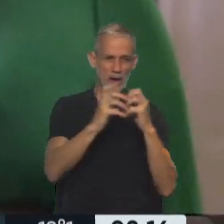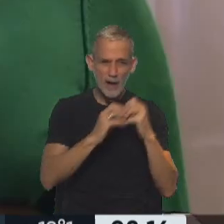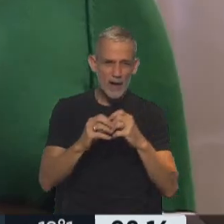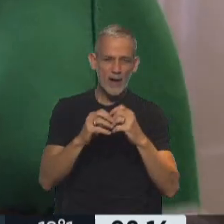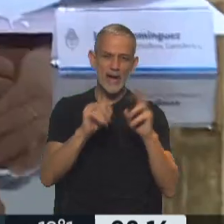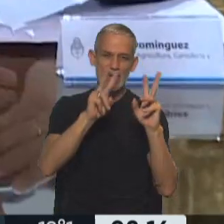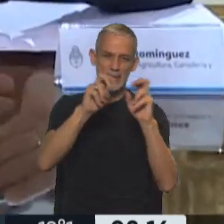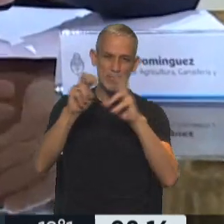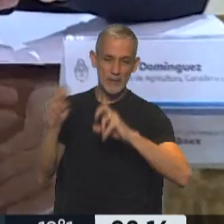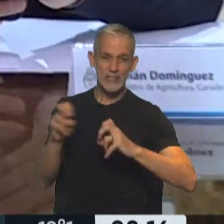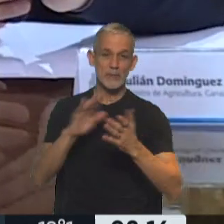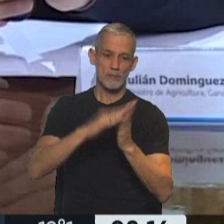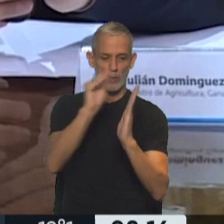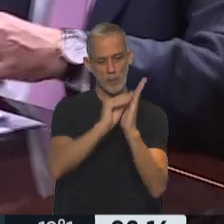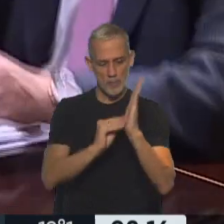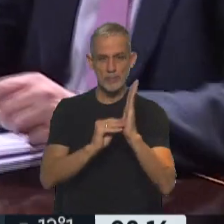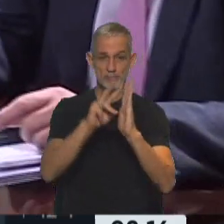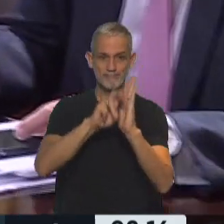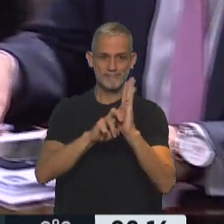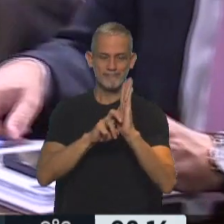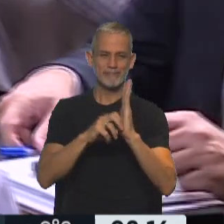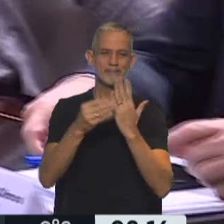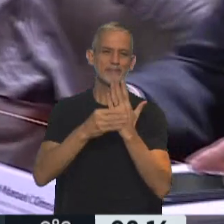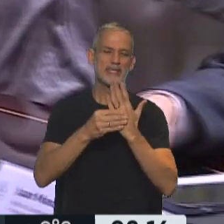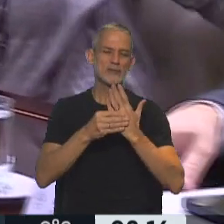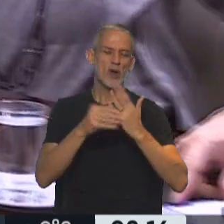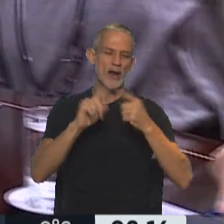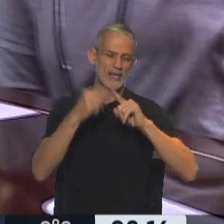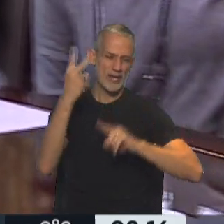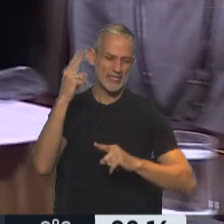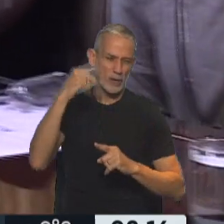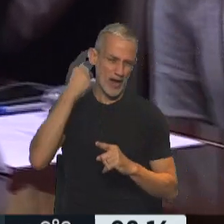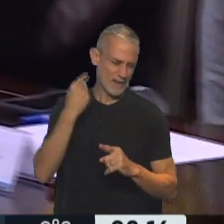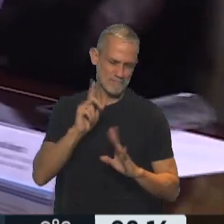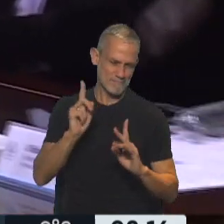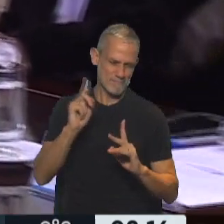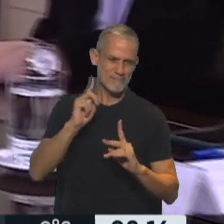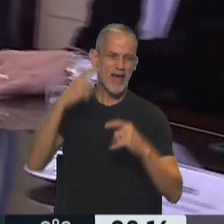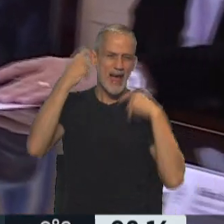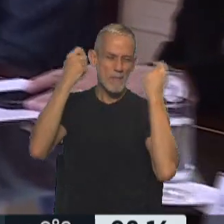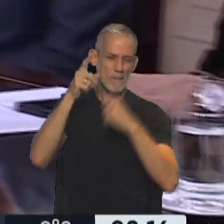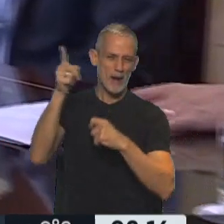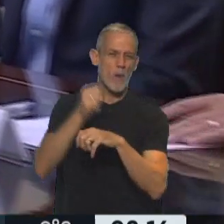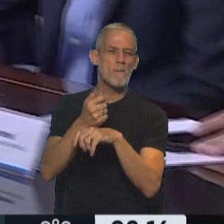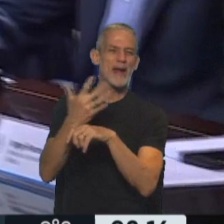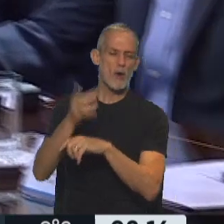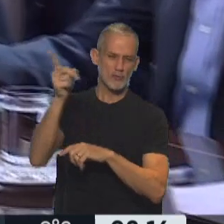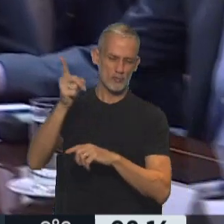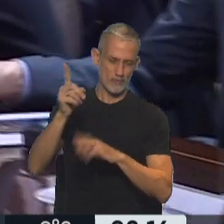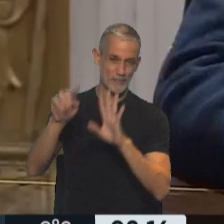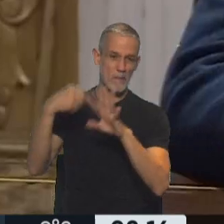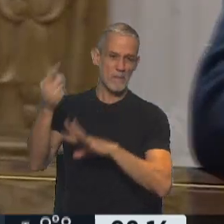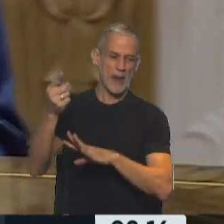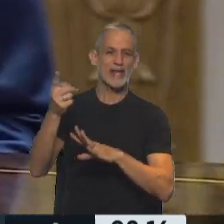diferentes cuestiones de agenda. No está el canciller Cafiero porque está participando en Paraguay de la cumbre del Mercosur. Mañana